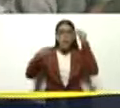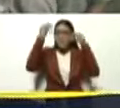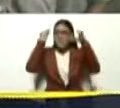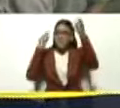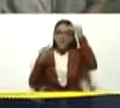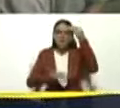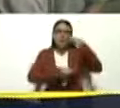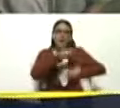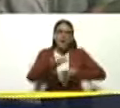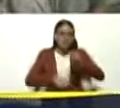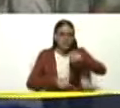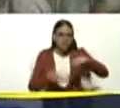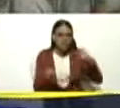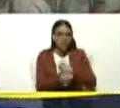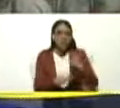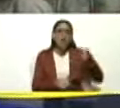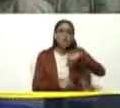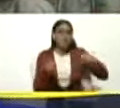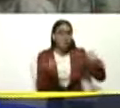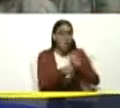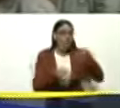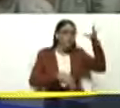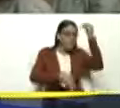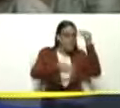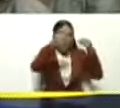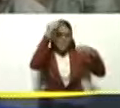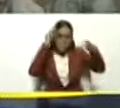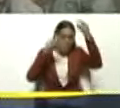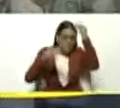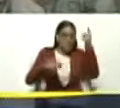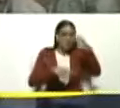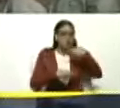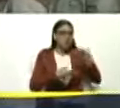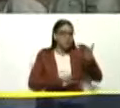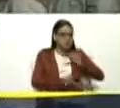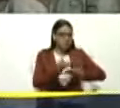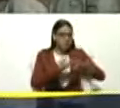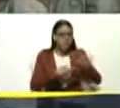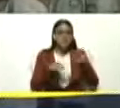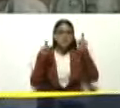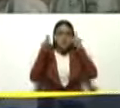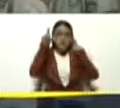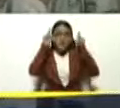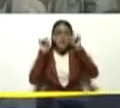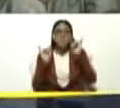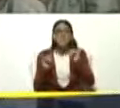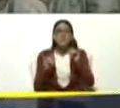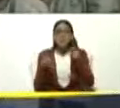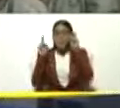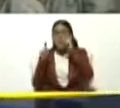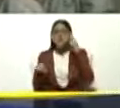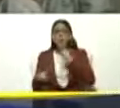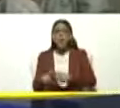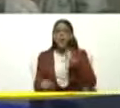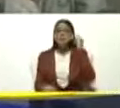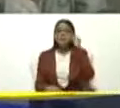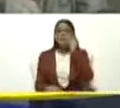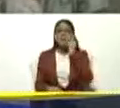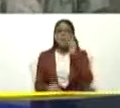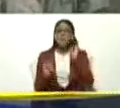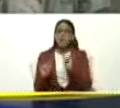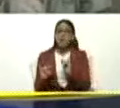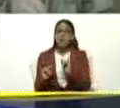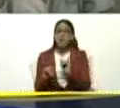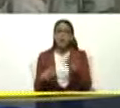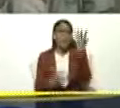y hacer aprendiendo. Fue Simón Rodríguez, el genio, que fue maestro del Libertador, tuvo que irse de